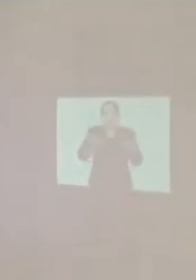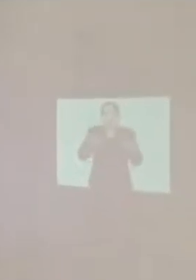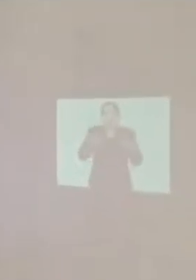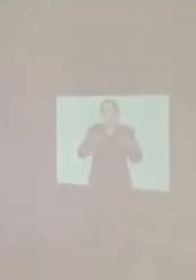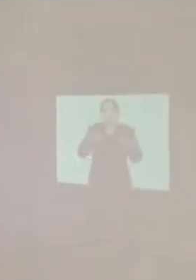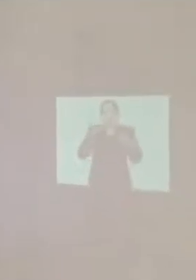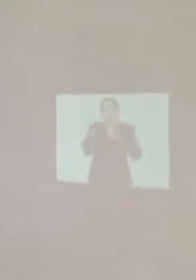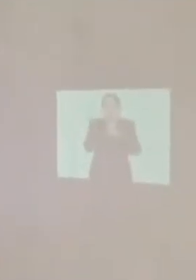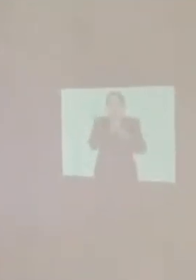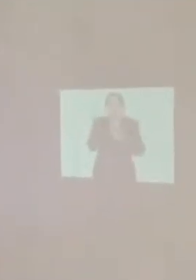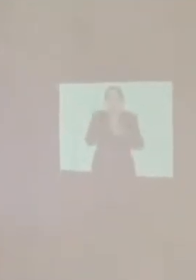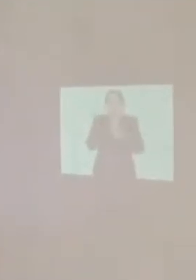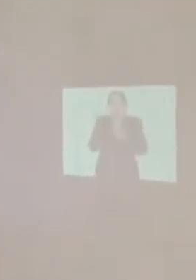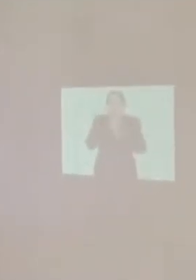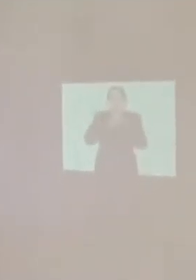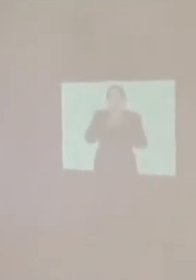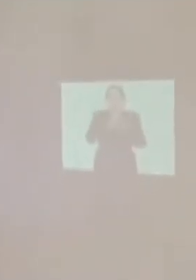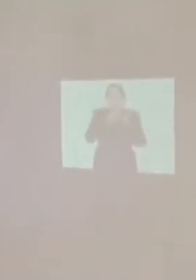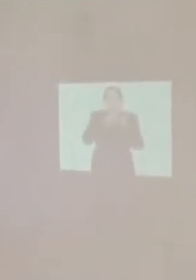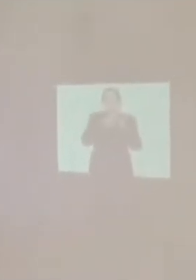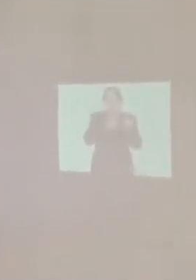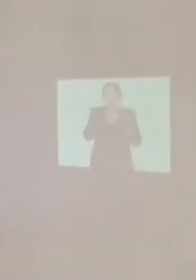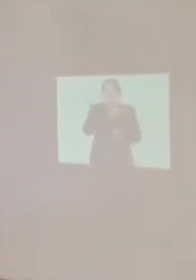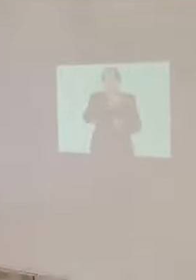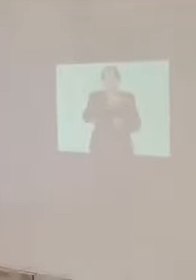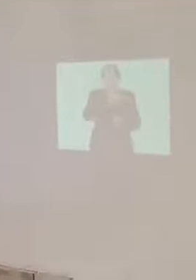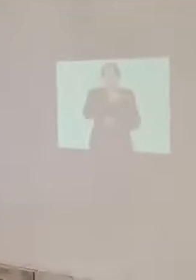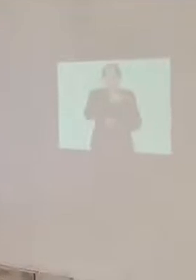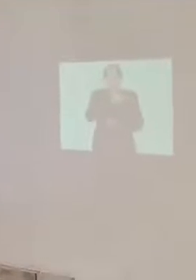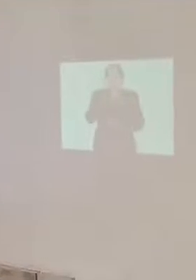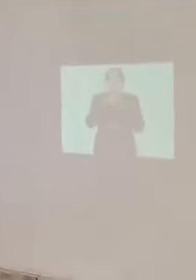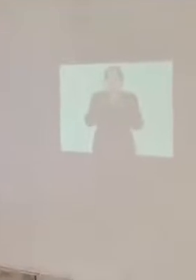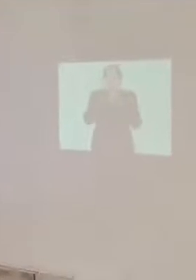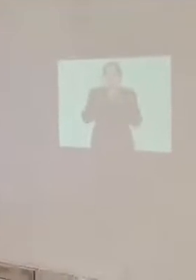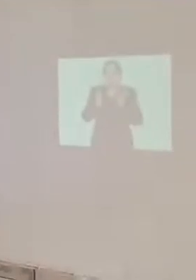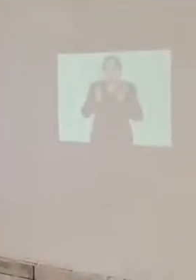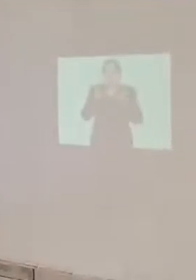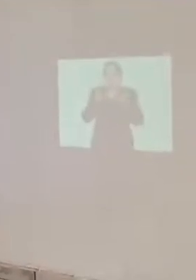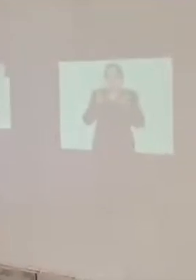los trabajadores de la salud, heroínas y héroes de esta historia.